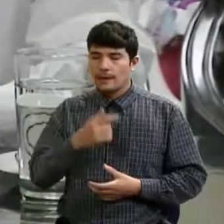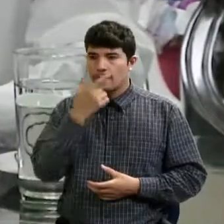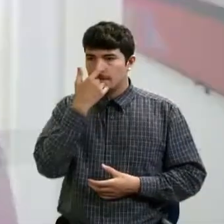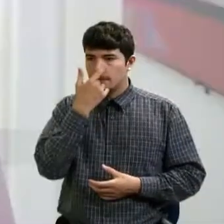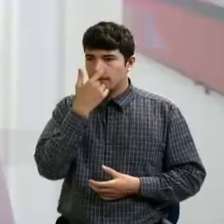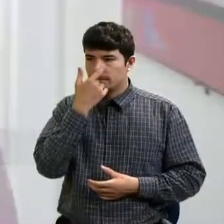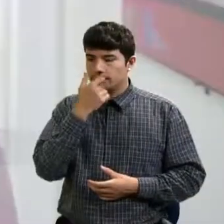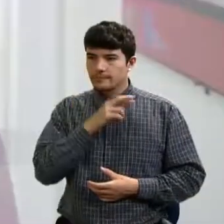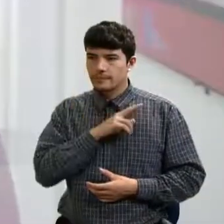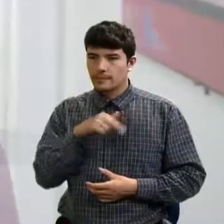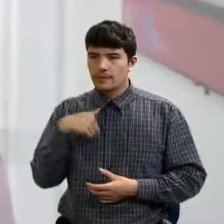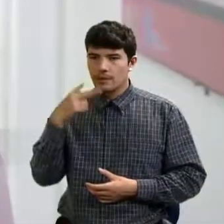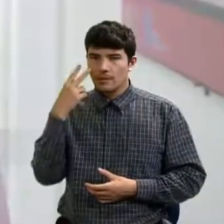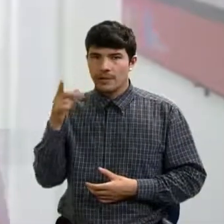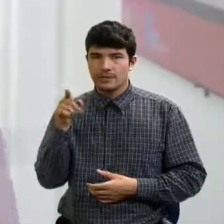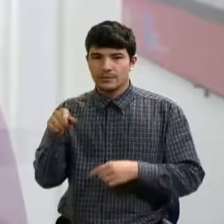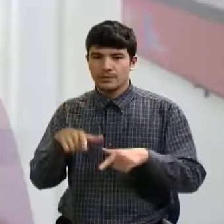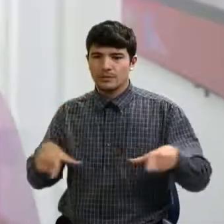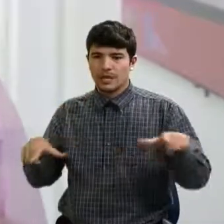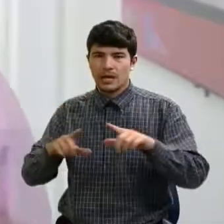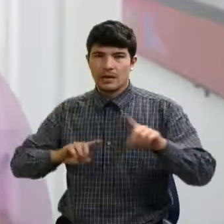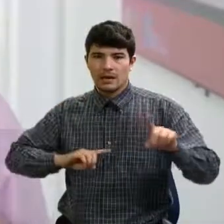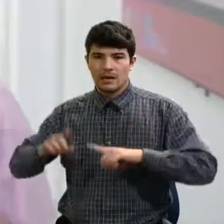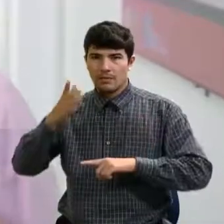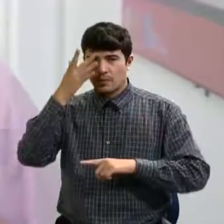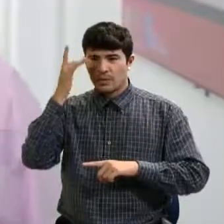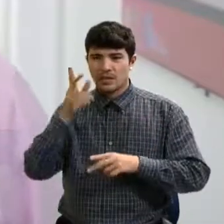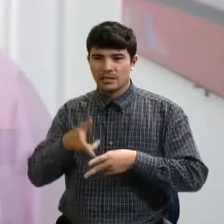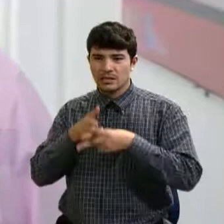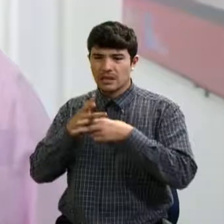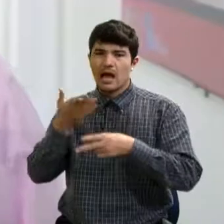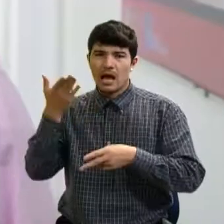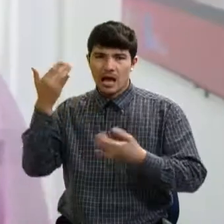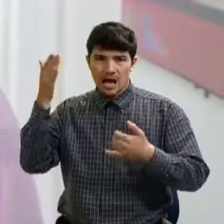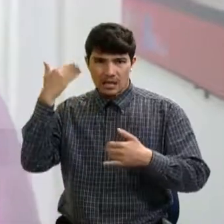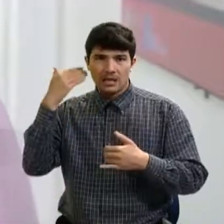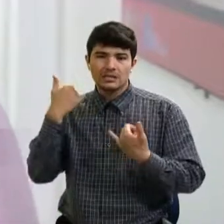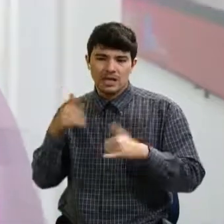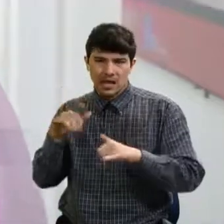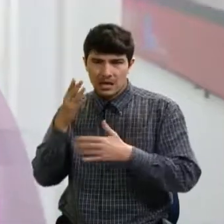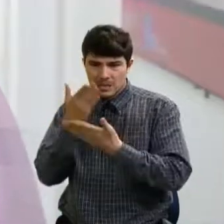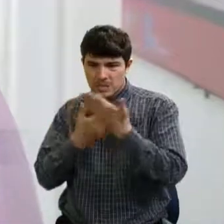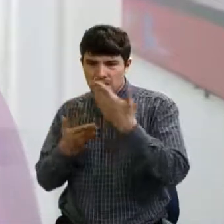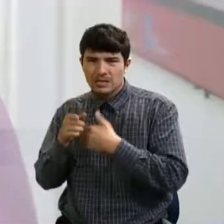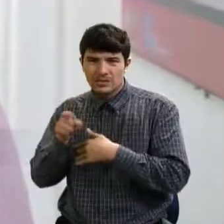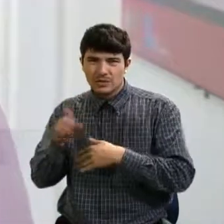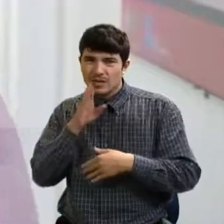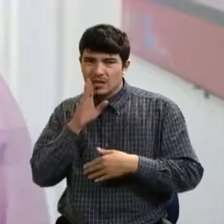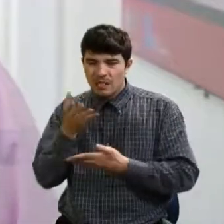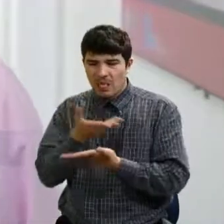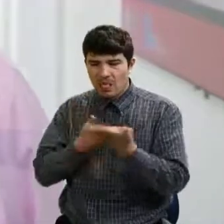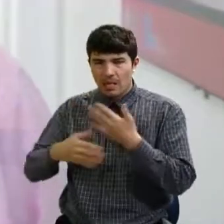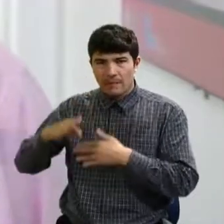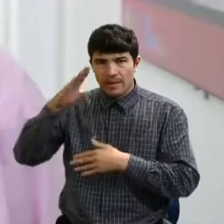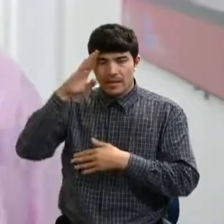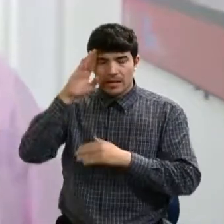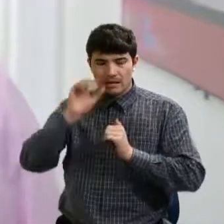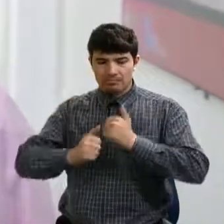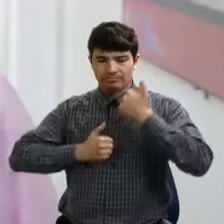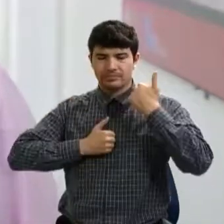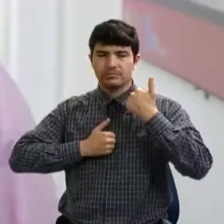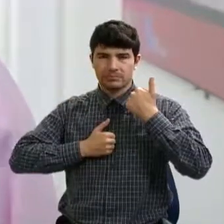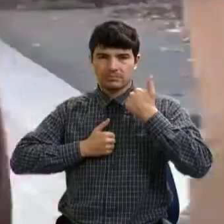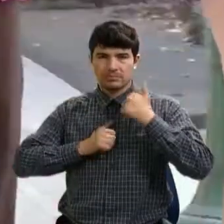digamos la parte administrativa porque la parte de seguridad del abordamos en su momento con los generales tanto el ejército como la